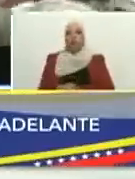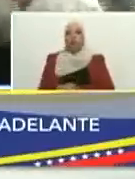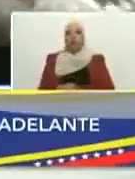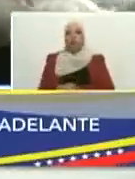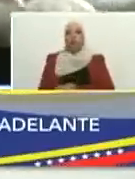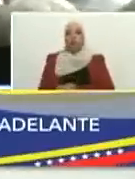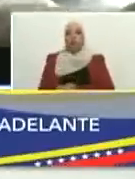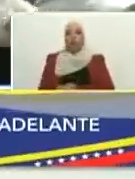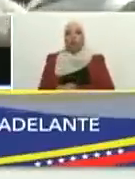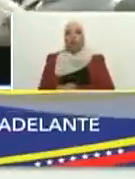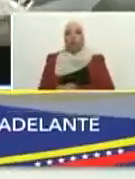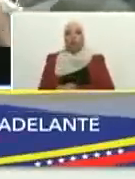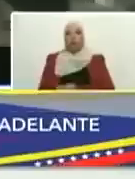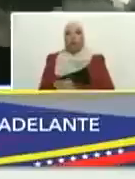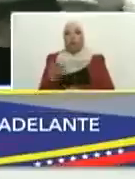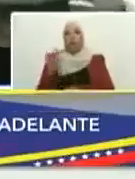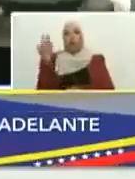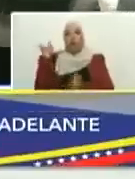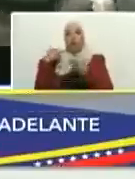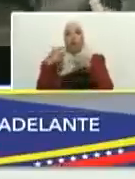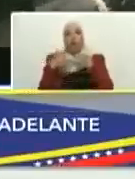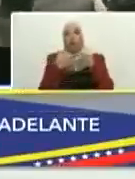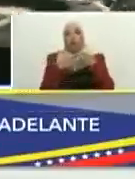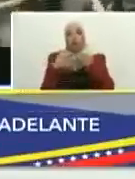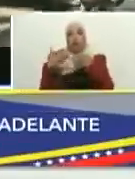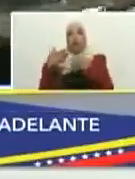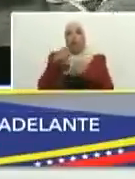Creímos que la oligarquía interna,